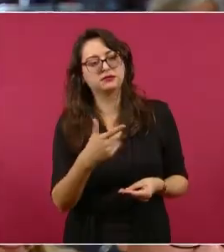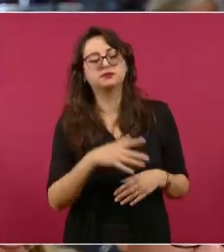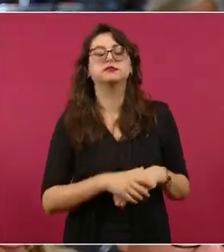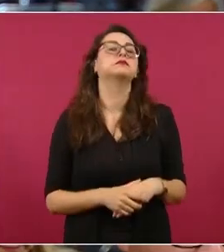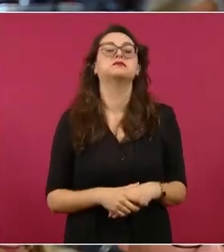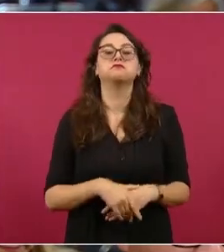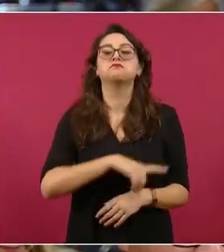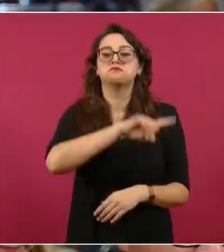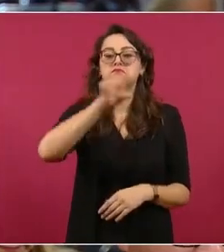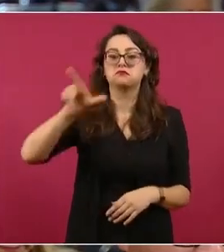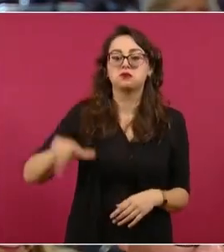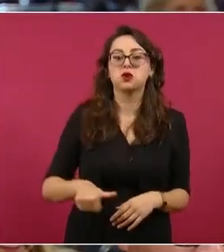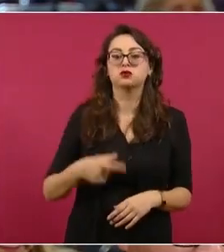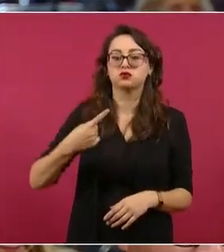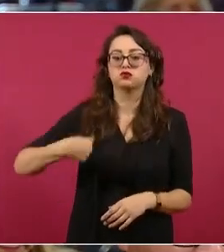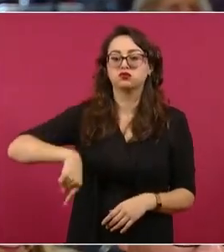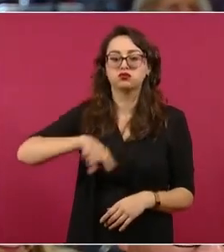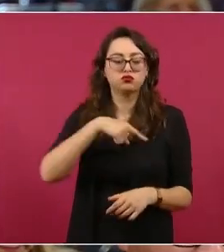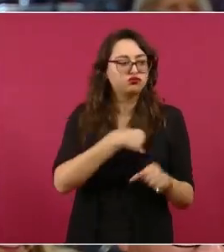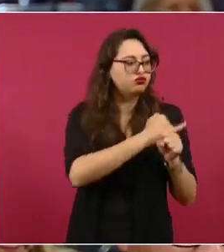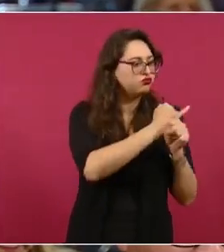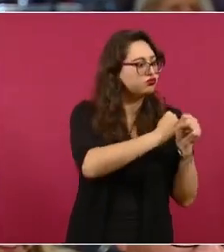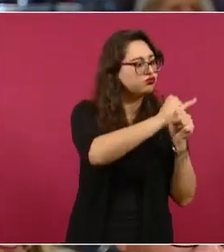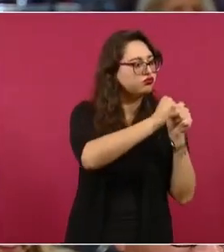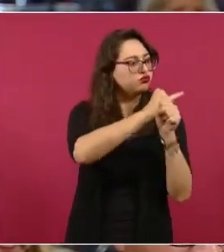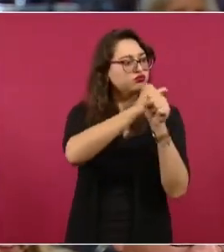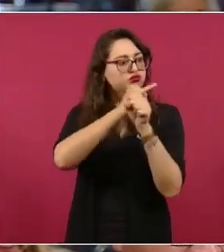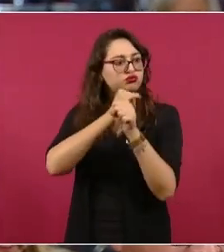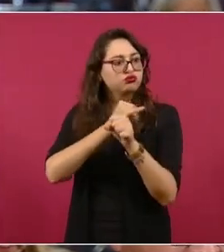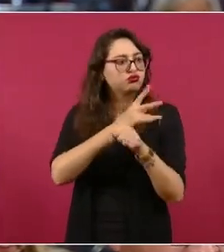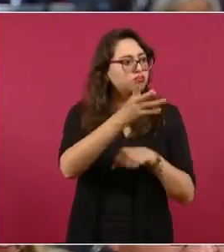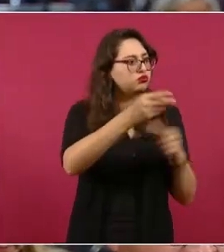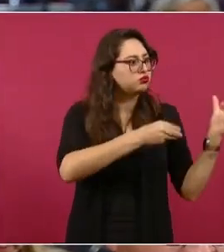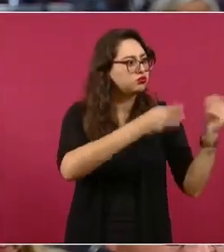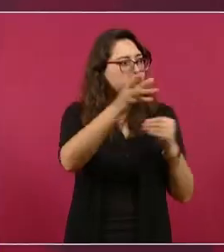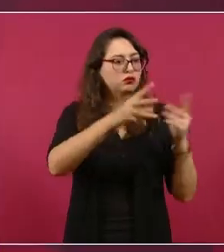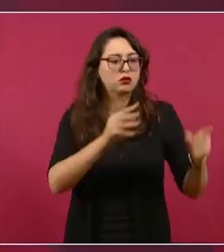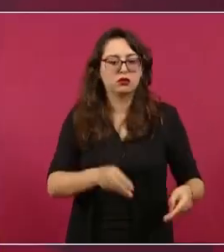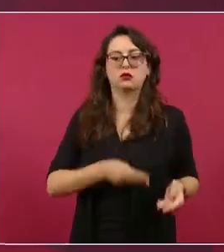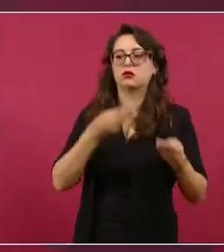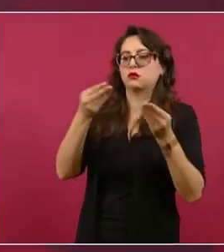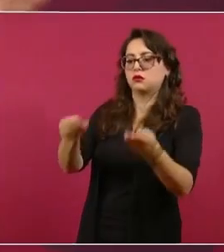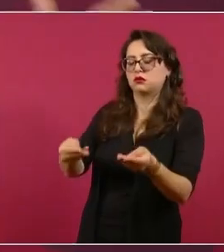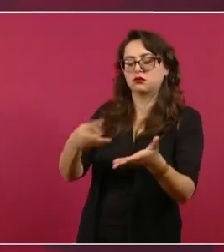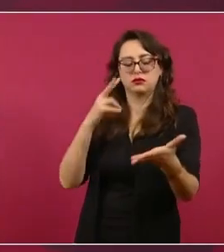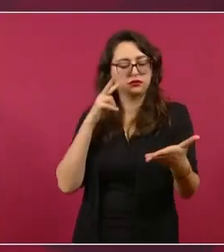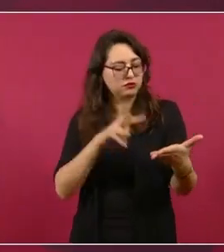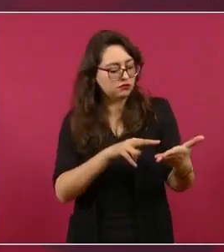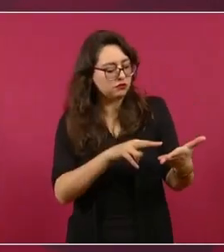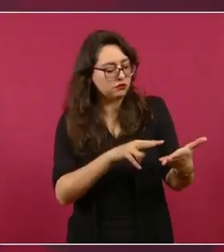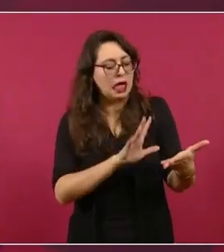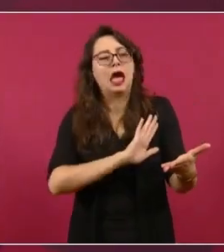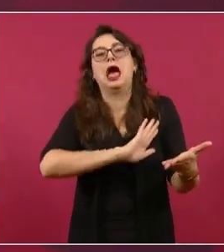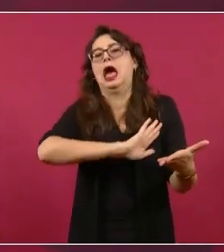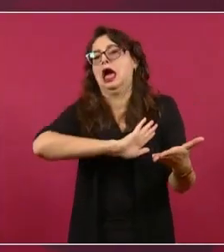resuelven, ¿sí? Se aclara de lo que se trata. Le voy a poner un